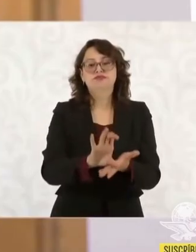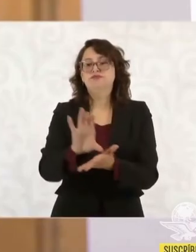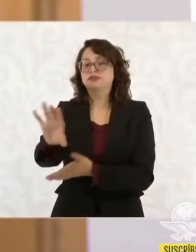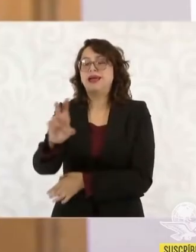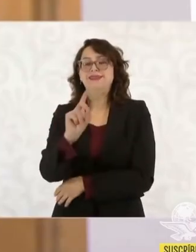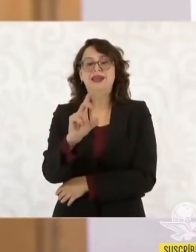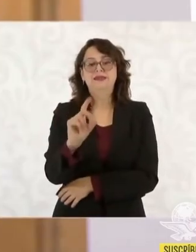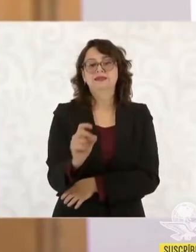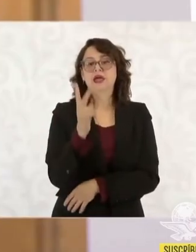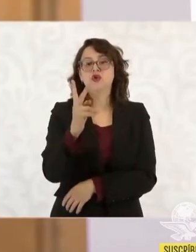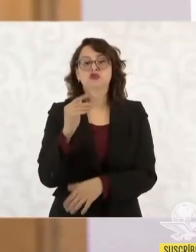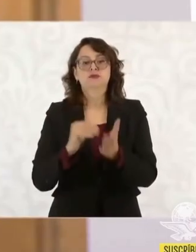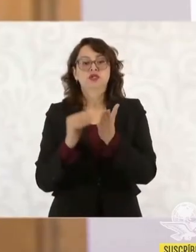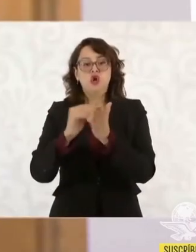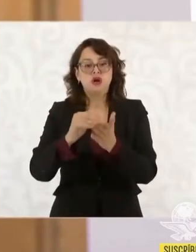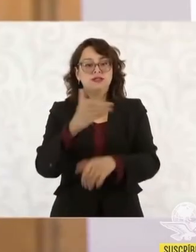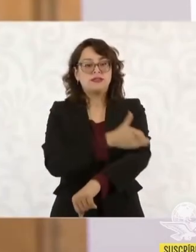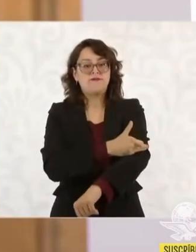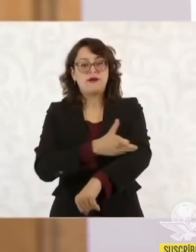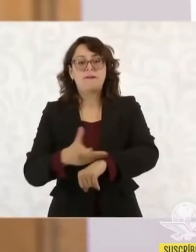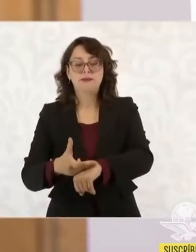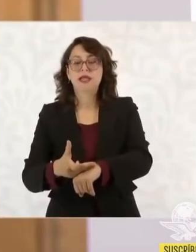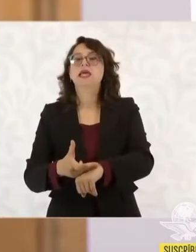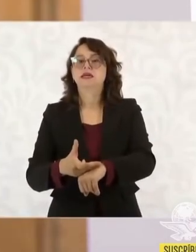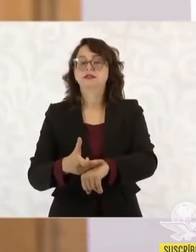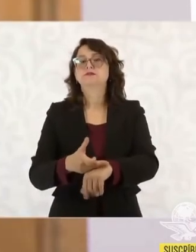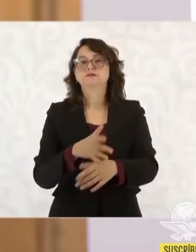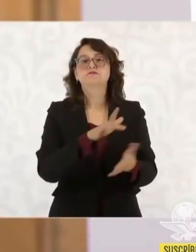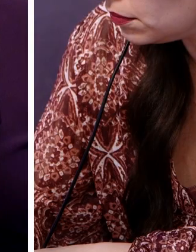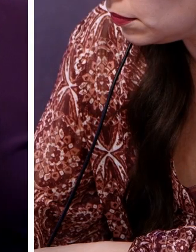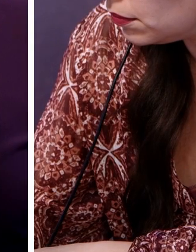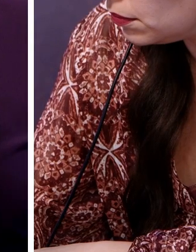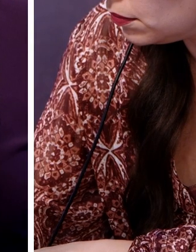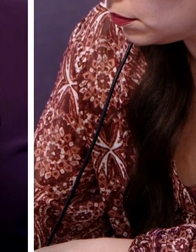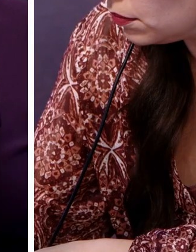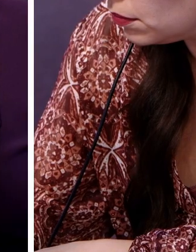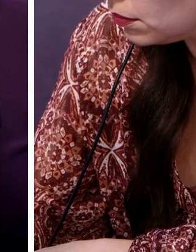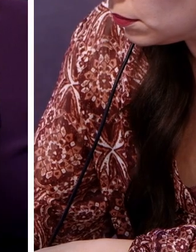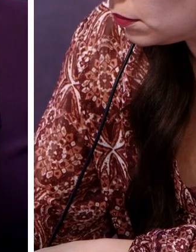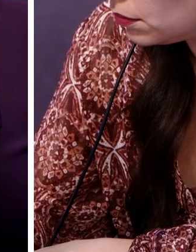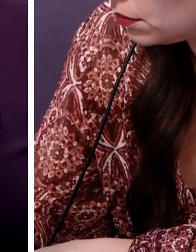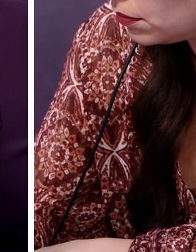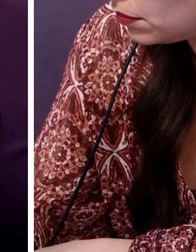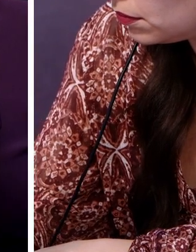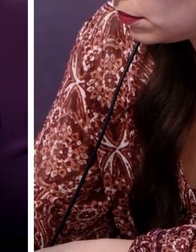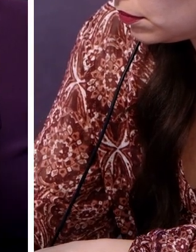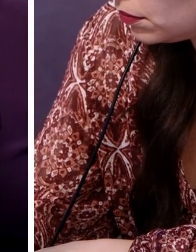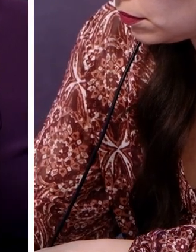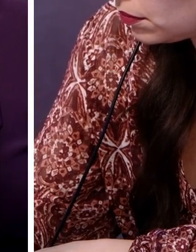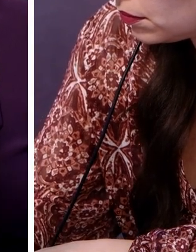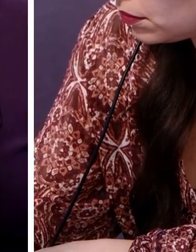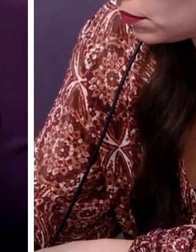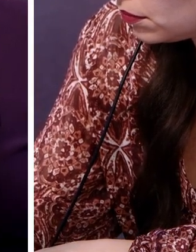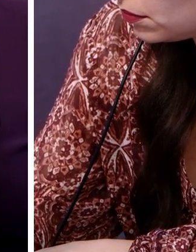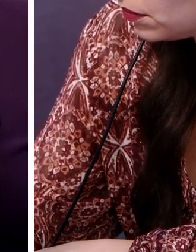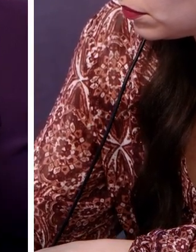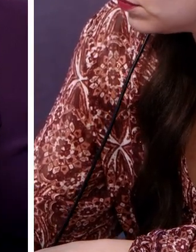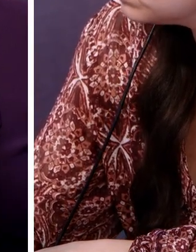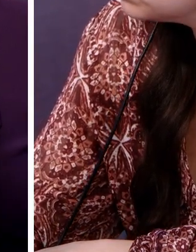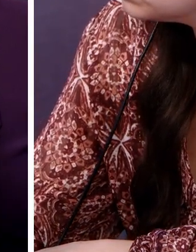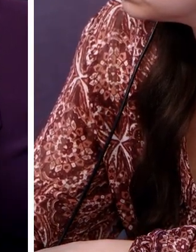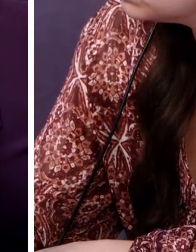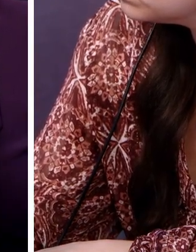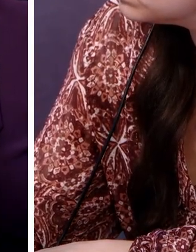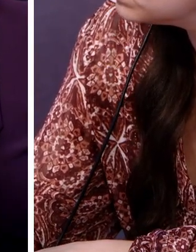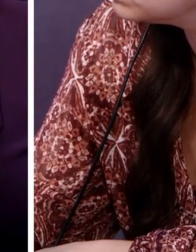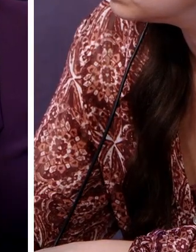que reconoce ese trabajo que hacen las mujeres. Y 3, salud casa por casa. Ahora que estamos repartiendo las credenciales, nos